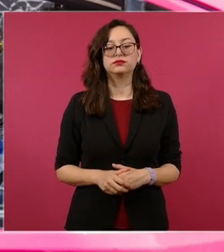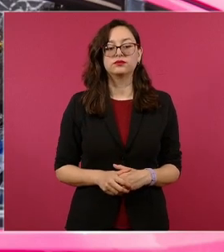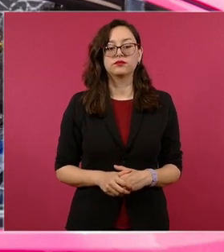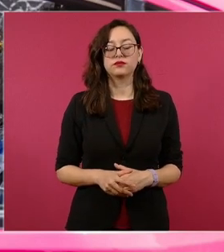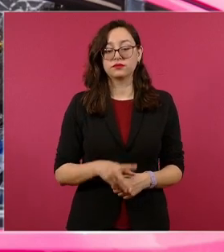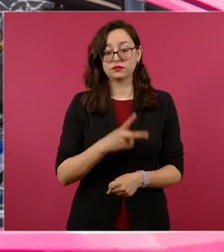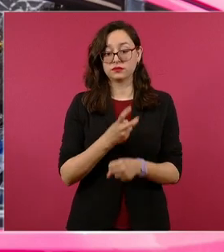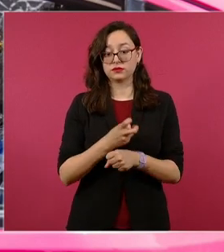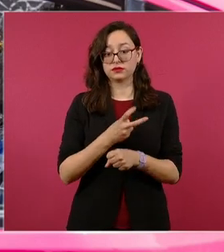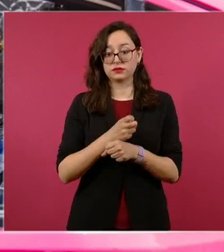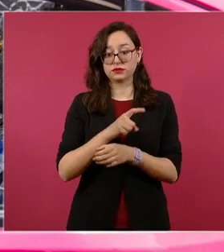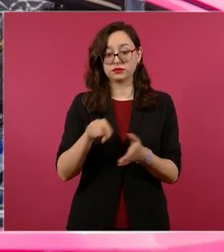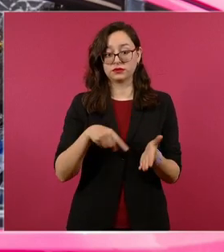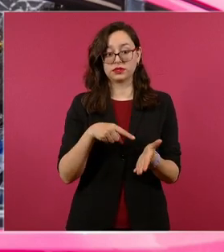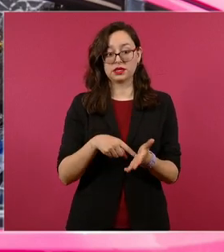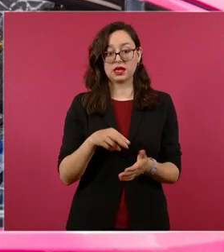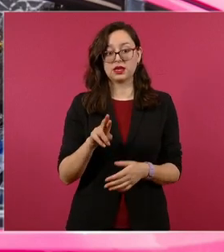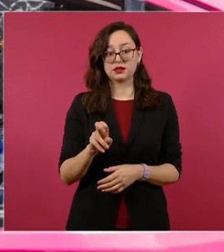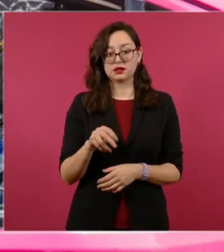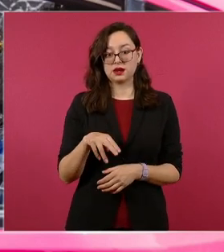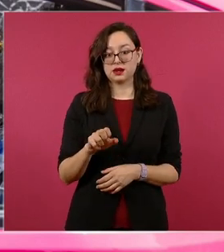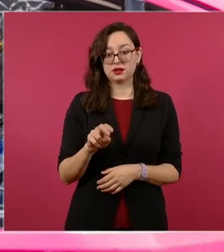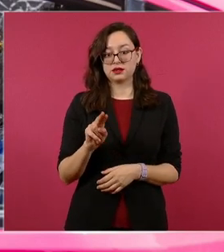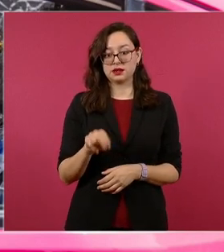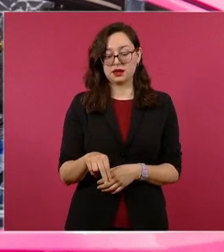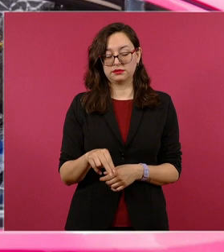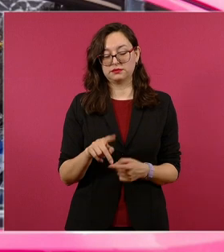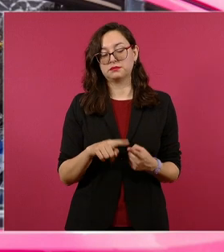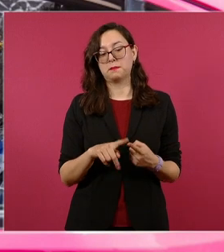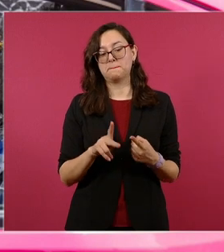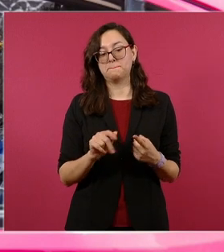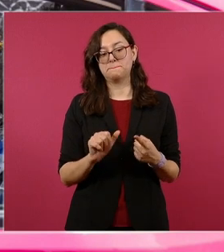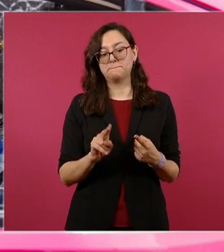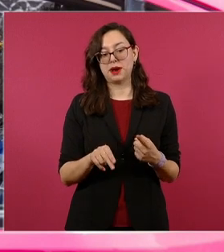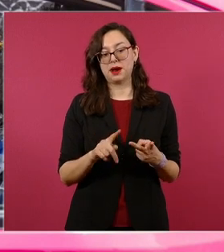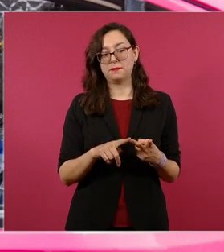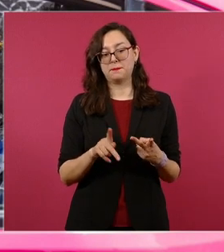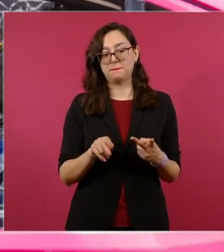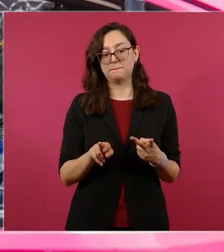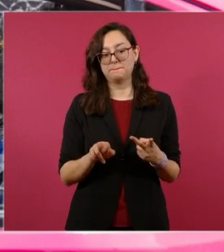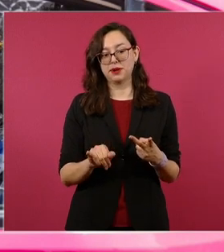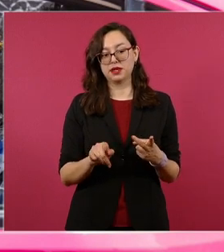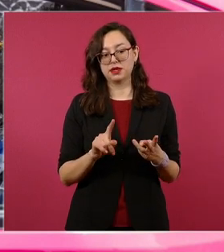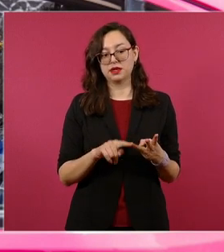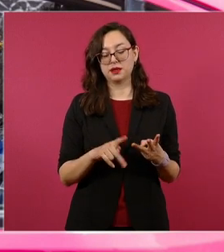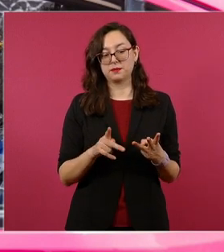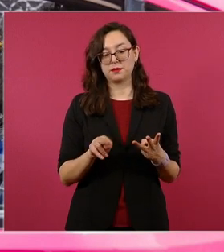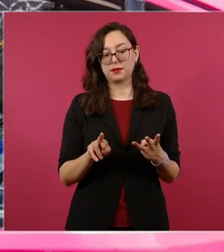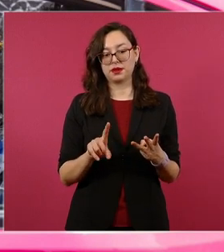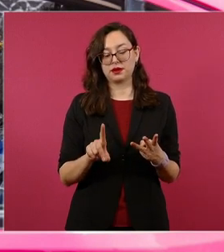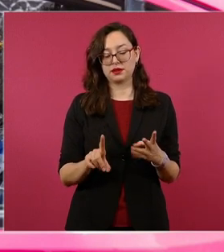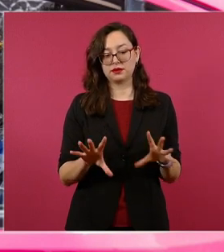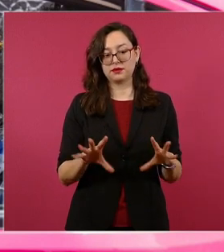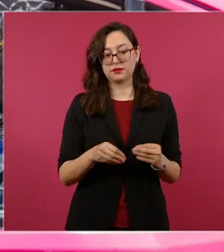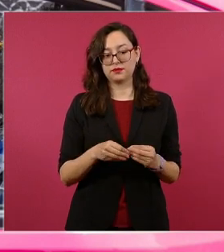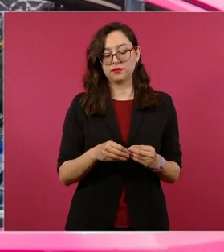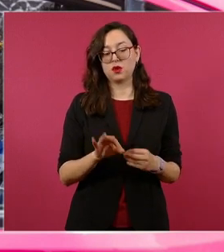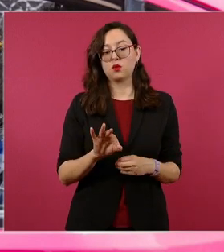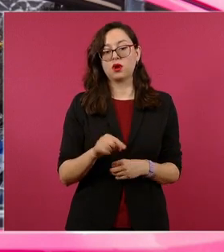por Renán Barrera, por la coalición PAN-PRI-PRD, en un rango de